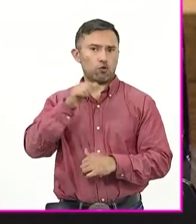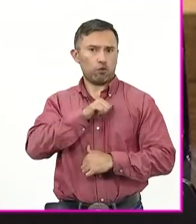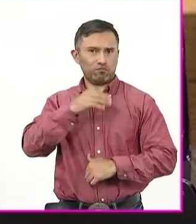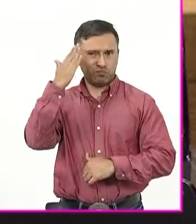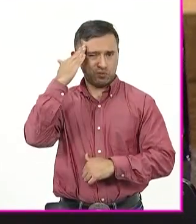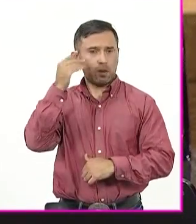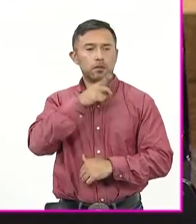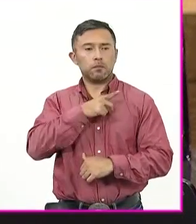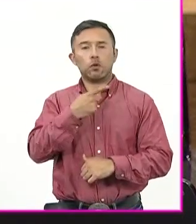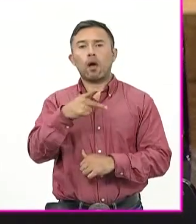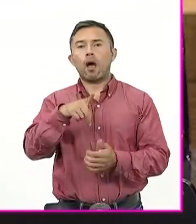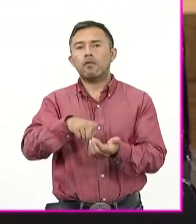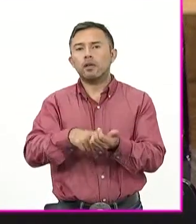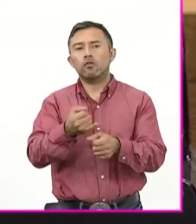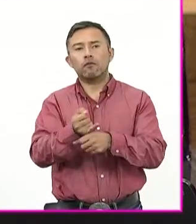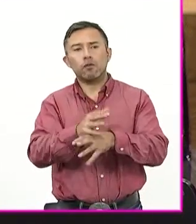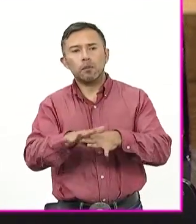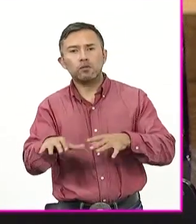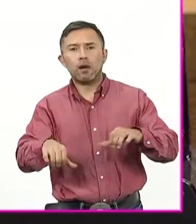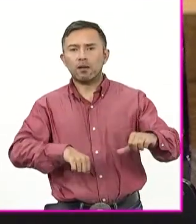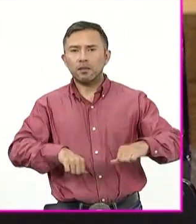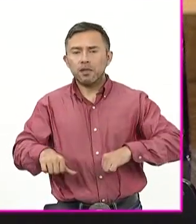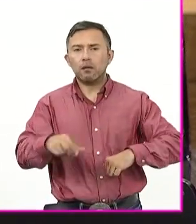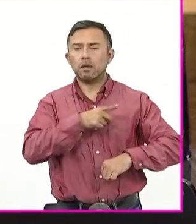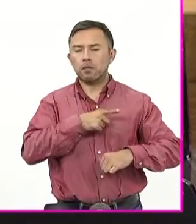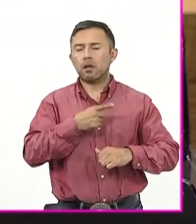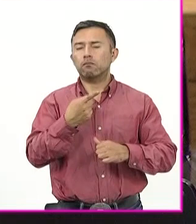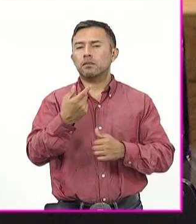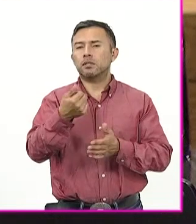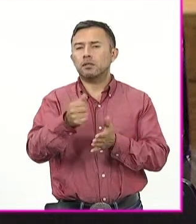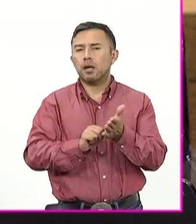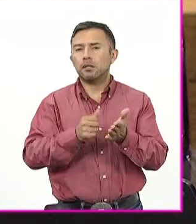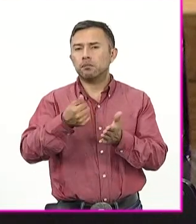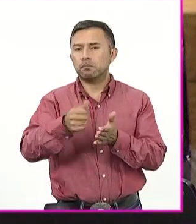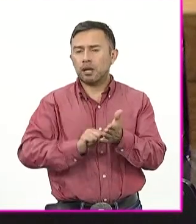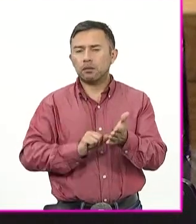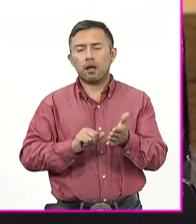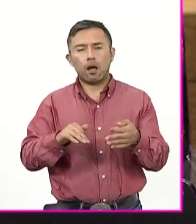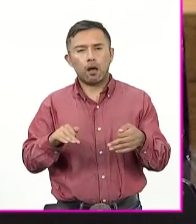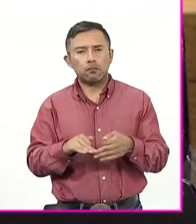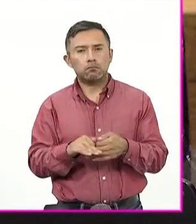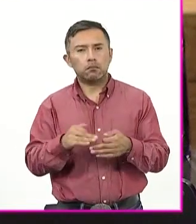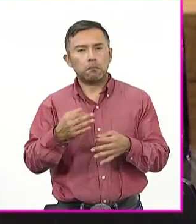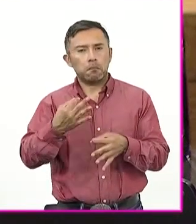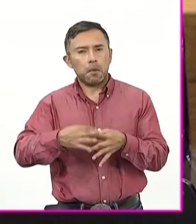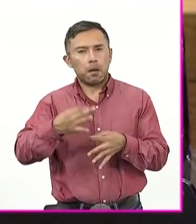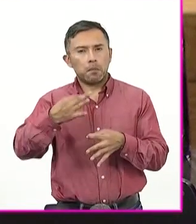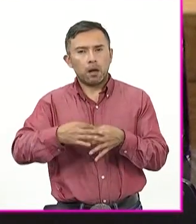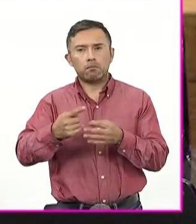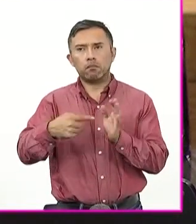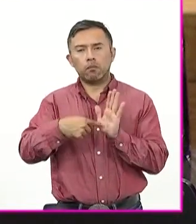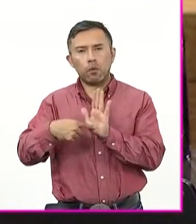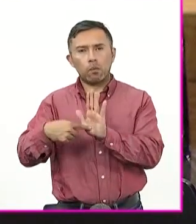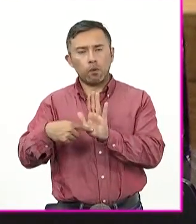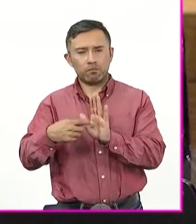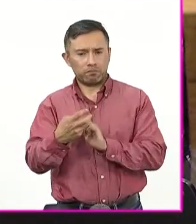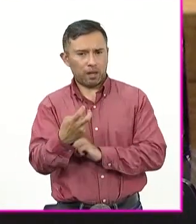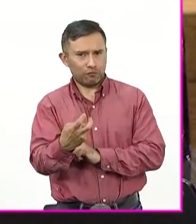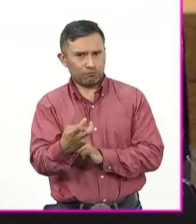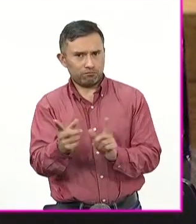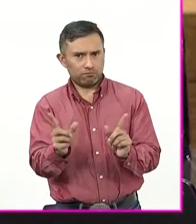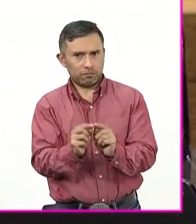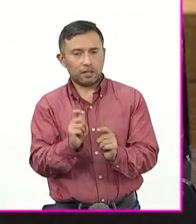de sus actividades. Y ese es el carácter, es un informe de lo que está haciendo, que comprende